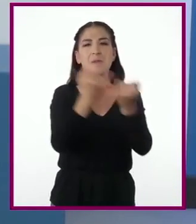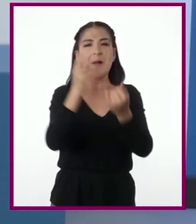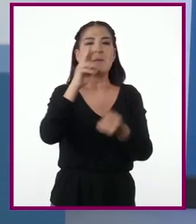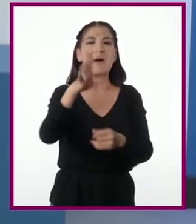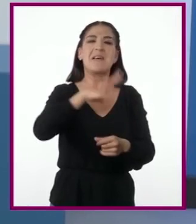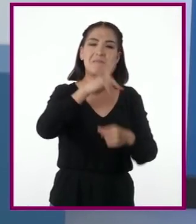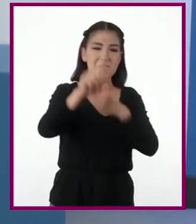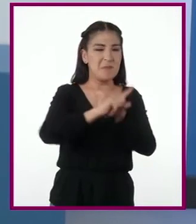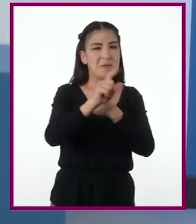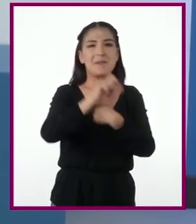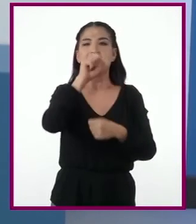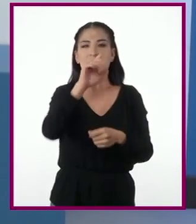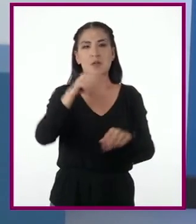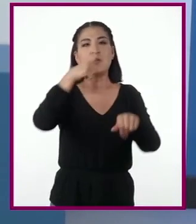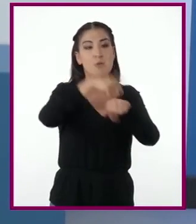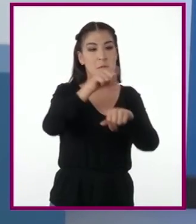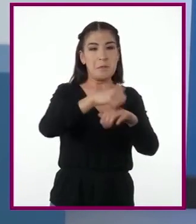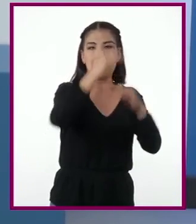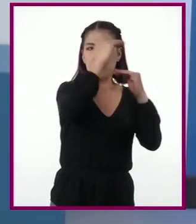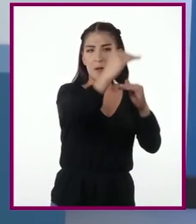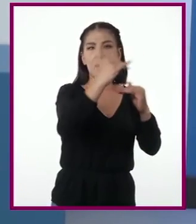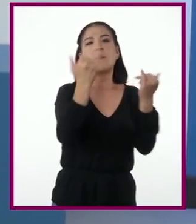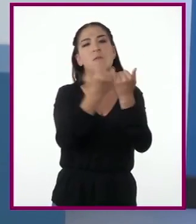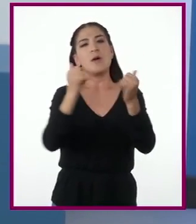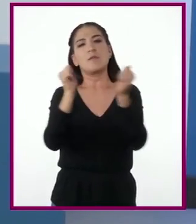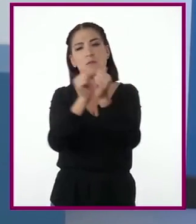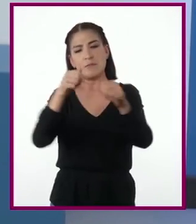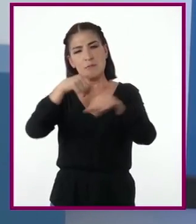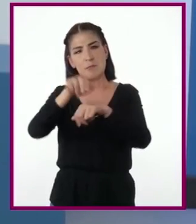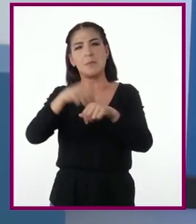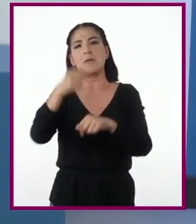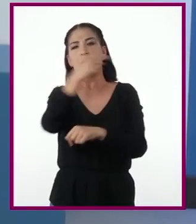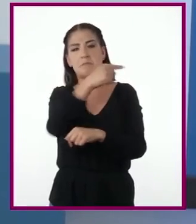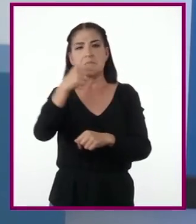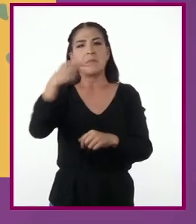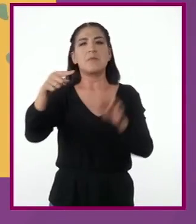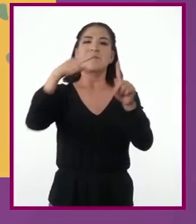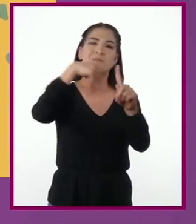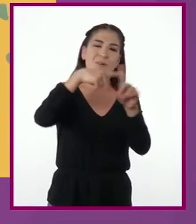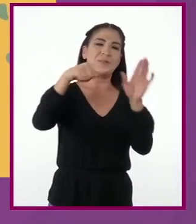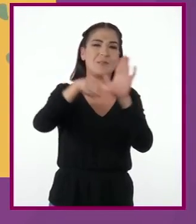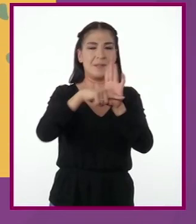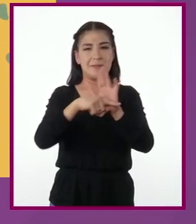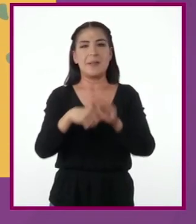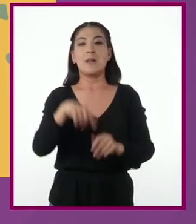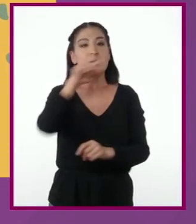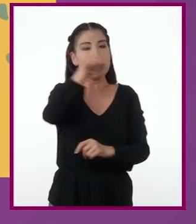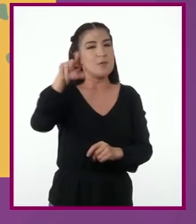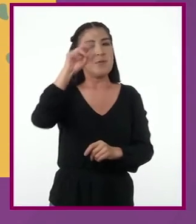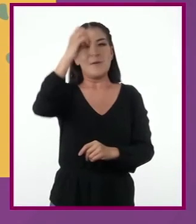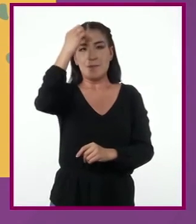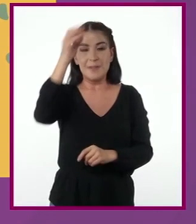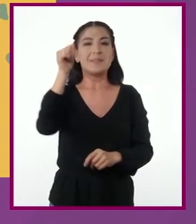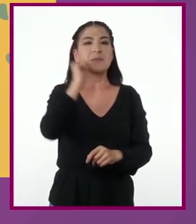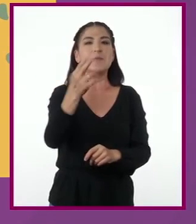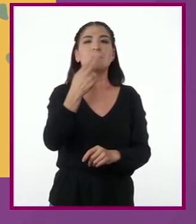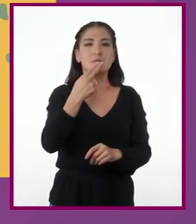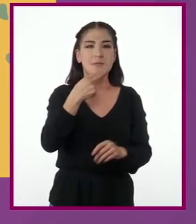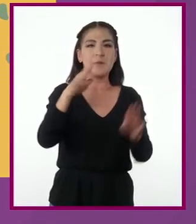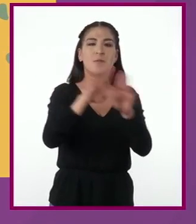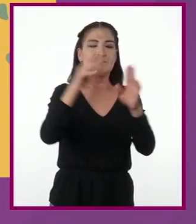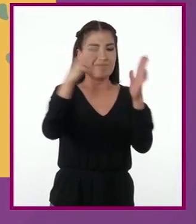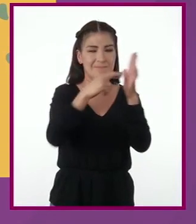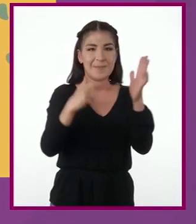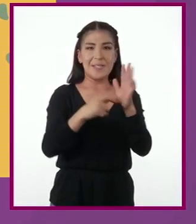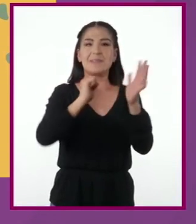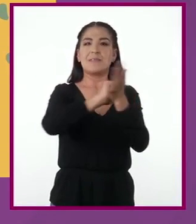situaciones se pueden resolver con números enteros y fracciones positivas y negativas. No lo olviden, utilizar la regla de los